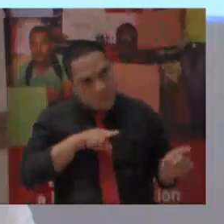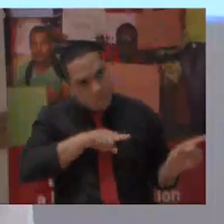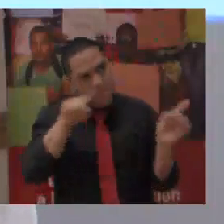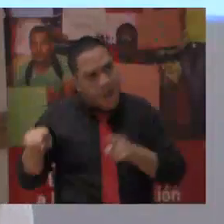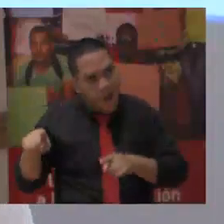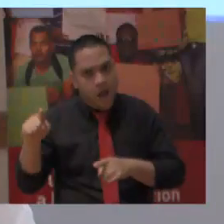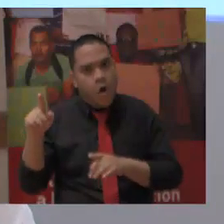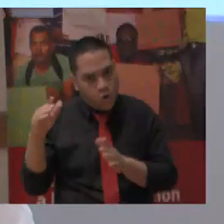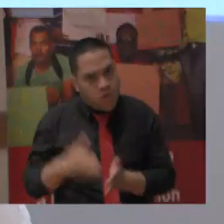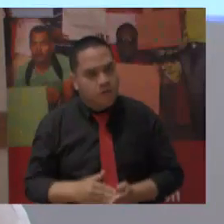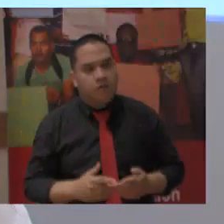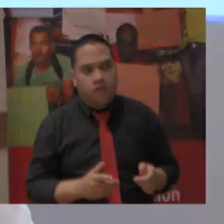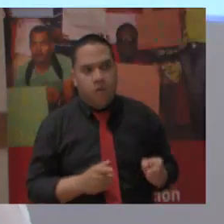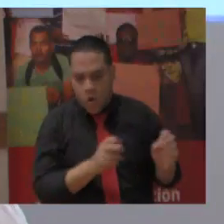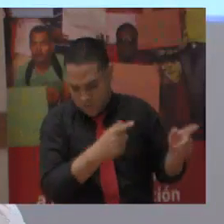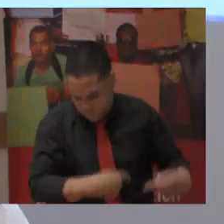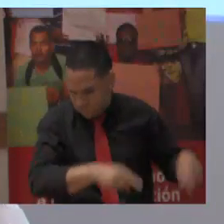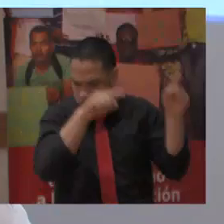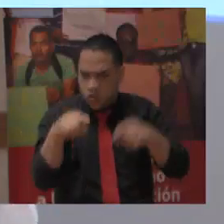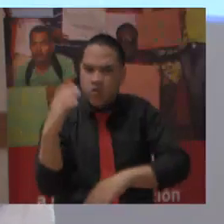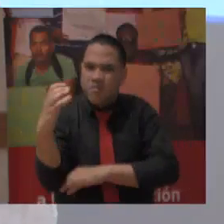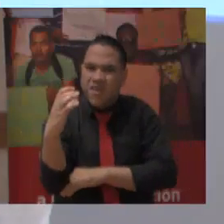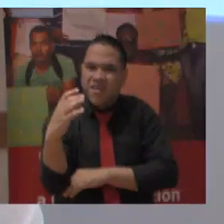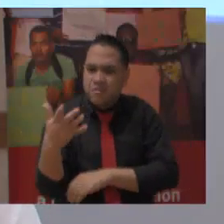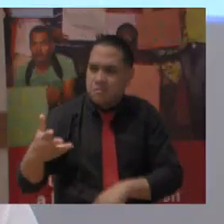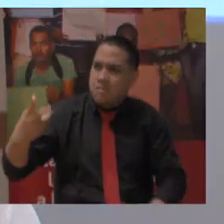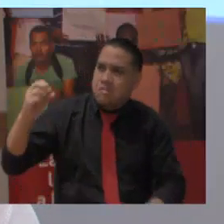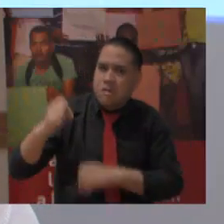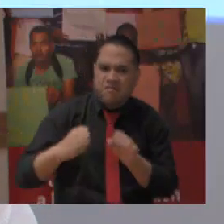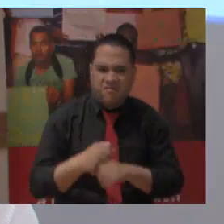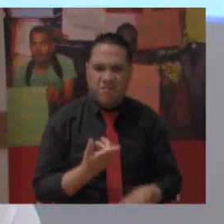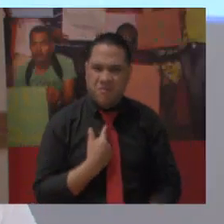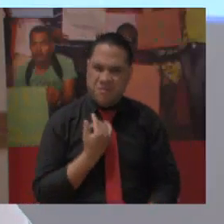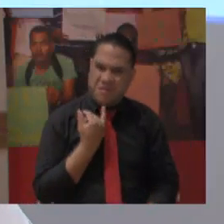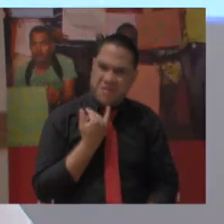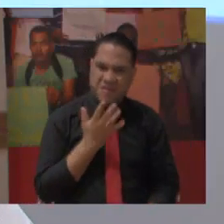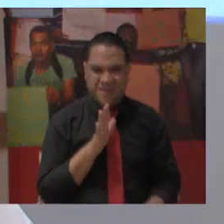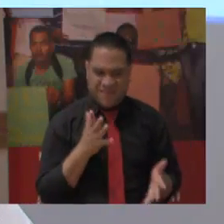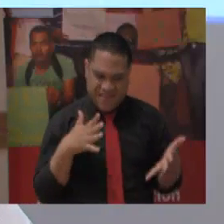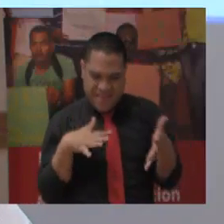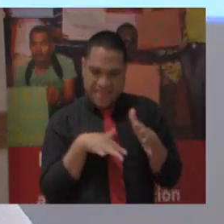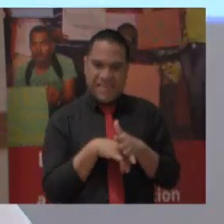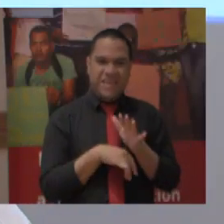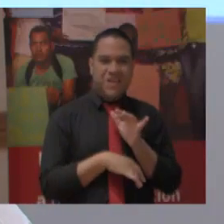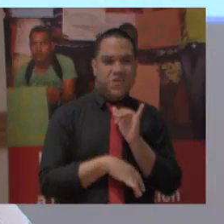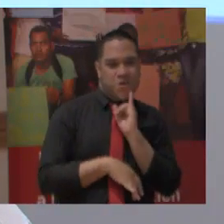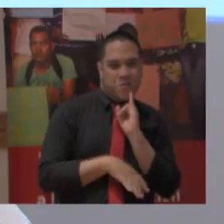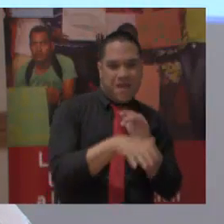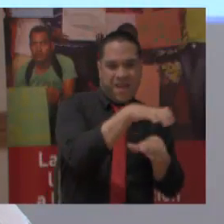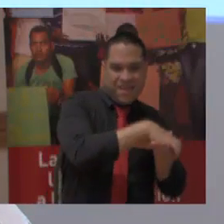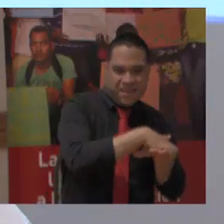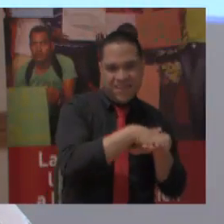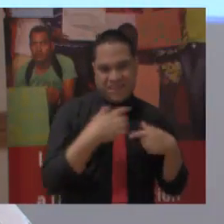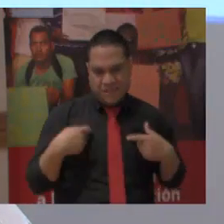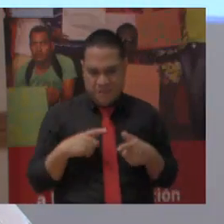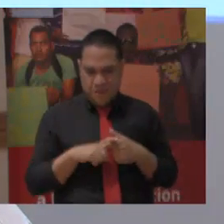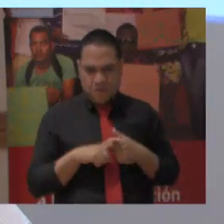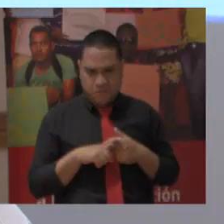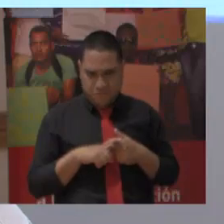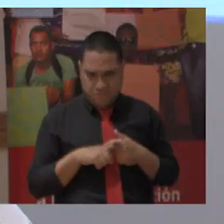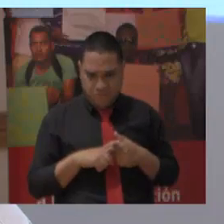volví a Colombia después de muchos años, 20 años, un gringo, pues hablaba puro Spanglish, ni siquiera español